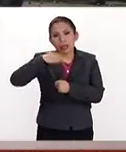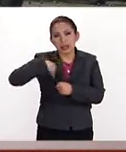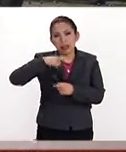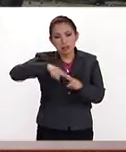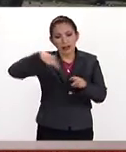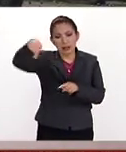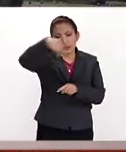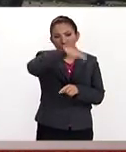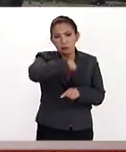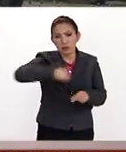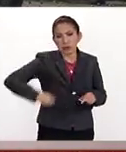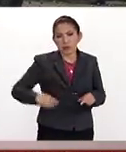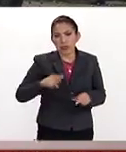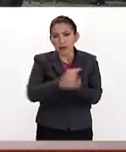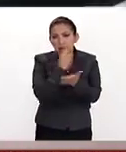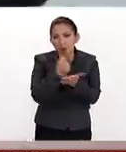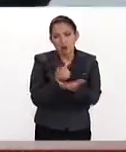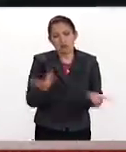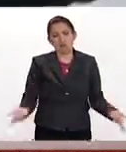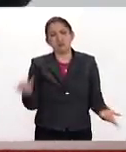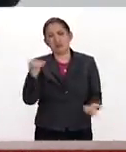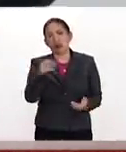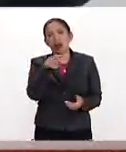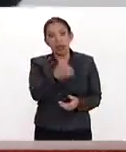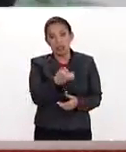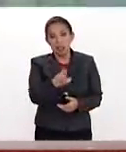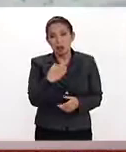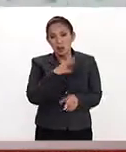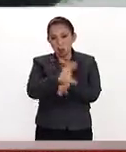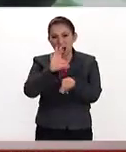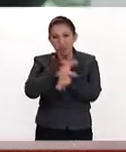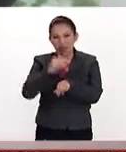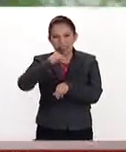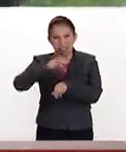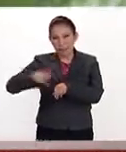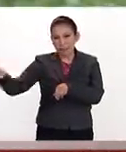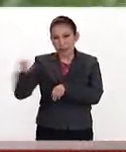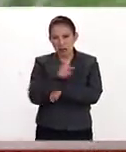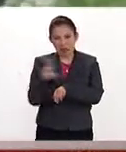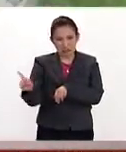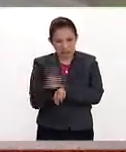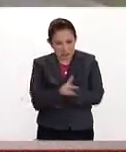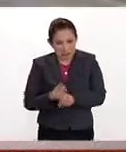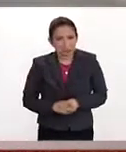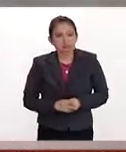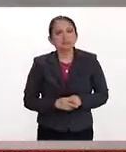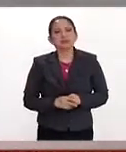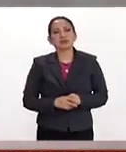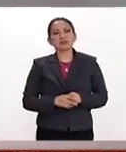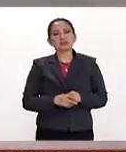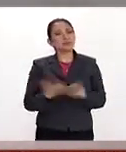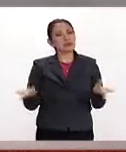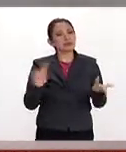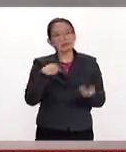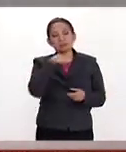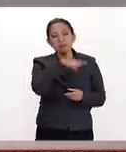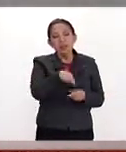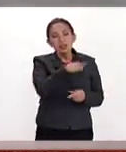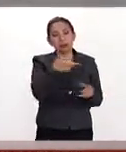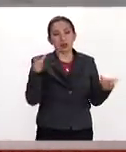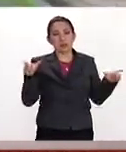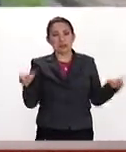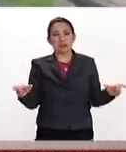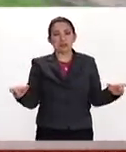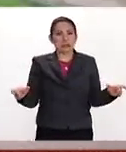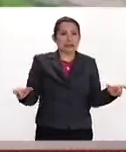municipios de Tamaulipas. A mí me parece casos como el de Colombia o el de Italia, Pati, Omar, han logrado contener